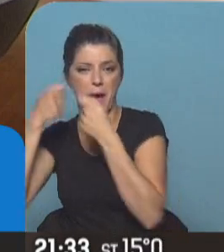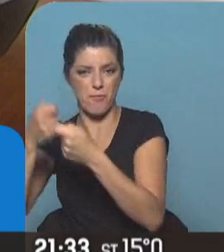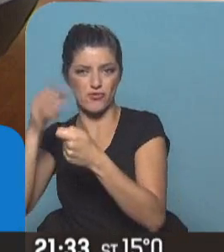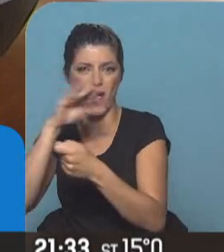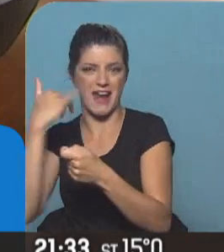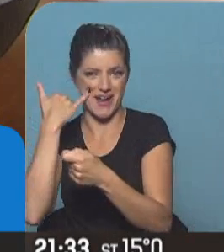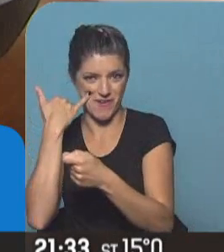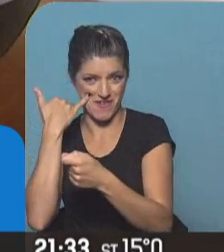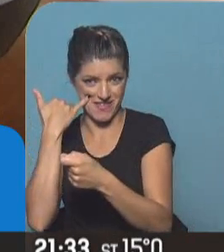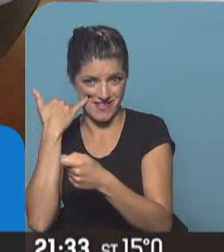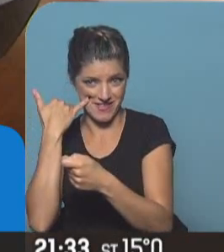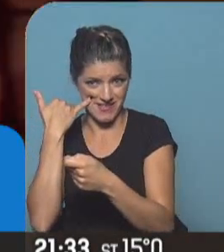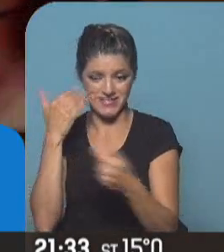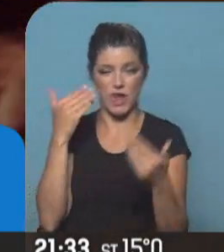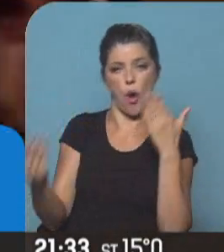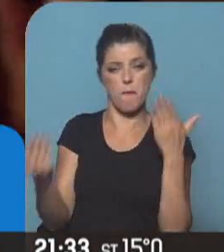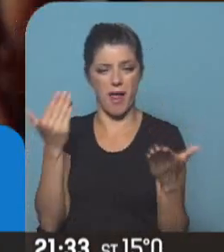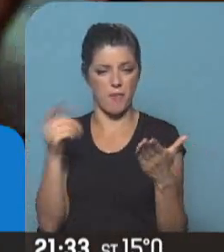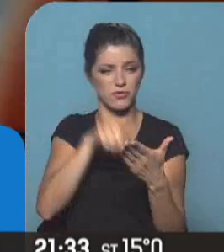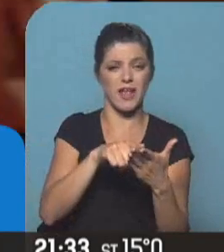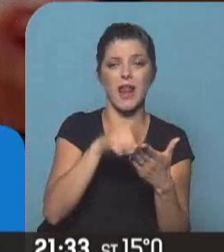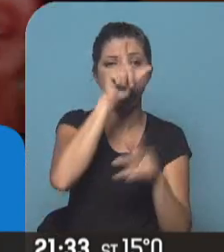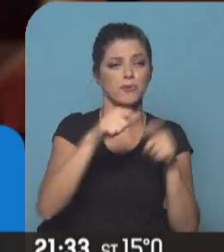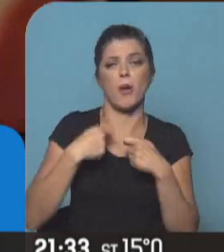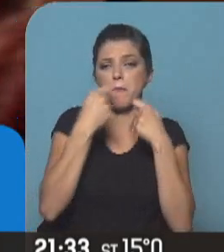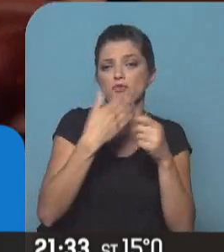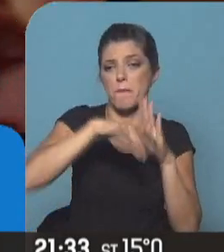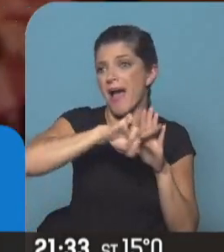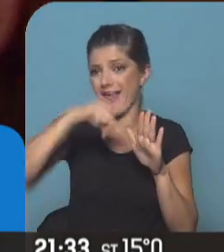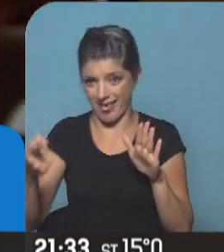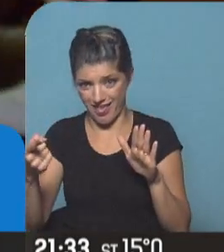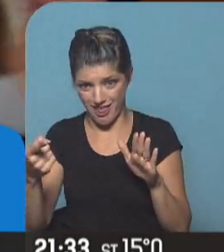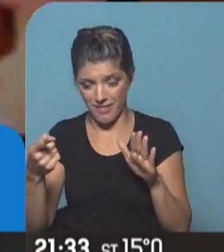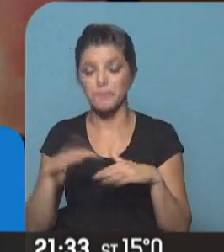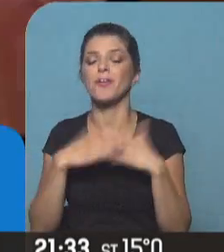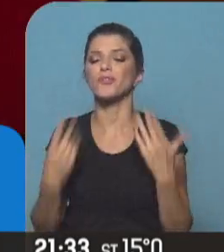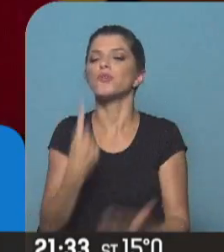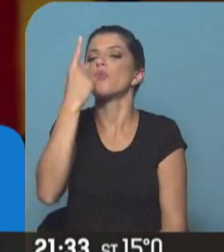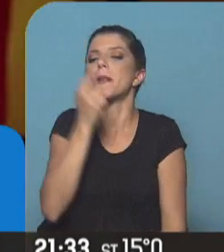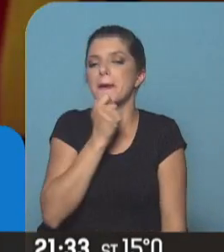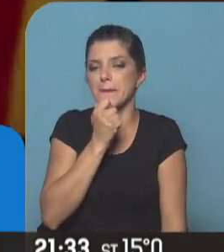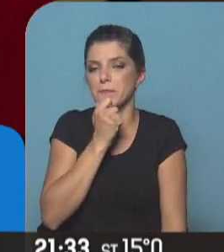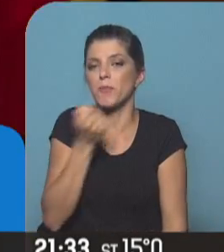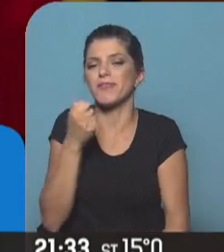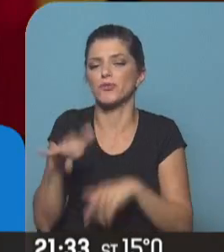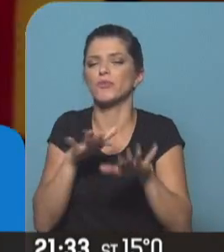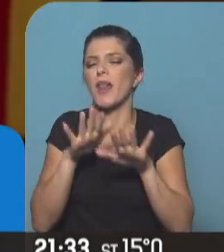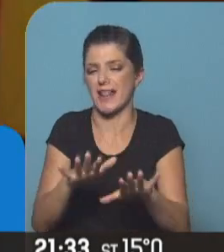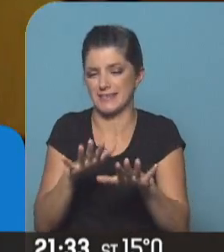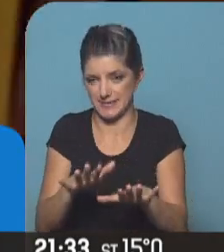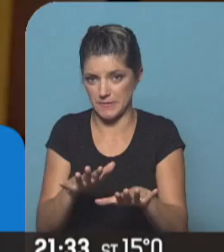esa es una digamos consecuencia de seguramente un ejemplo de por qué la situación ha llegado a este extremo